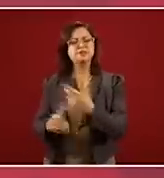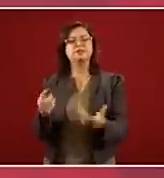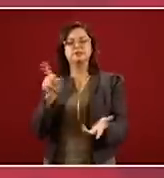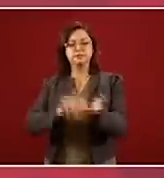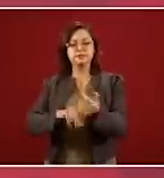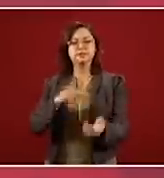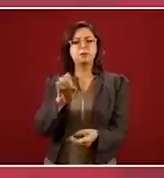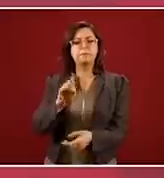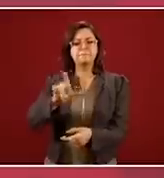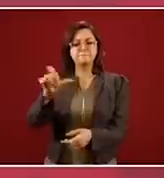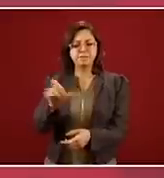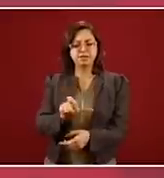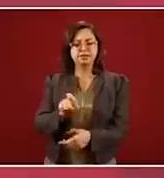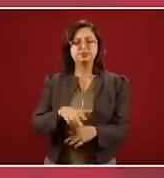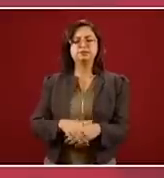un